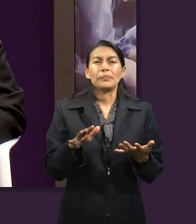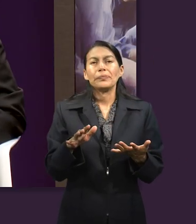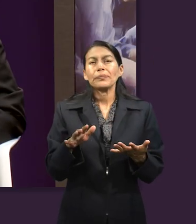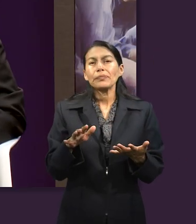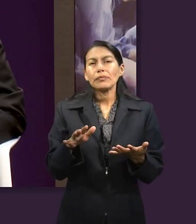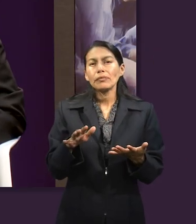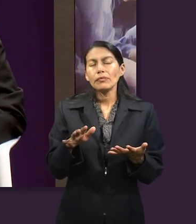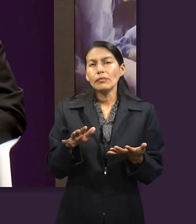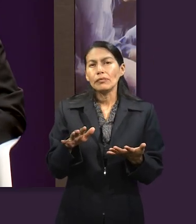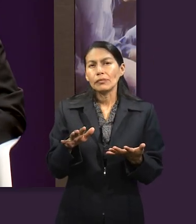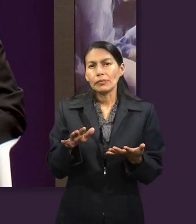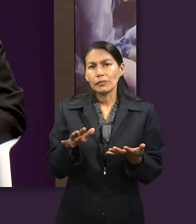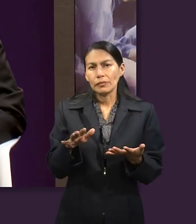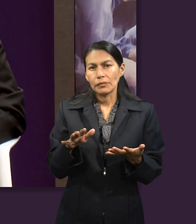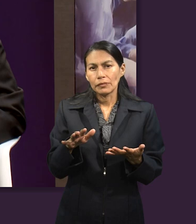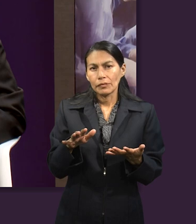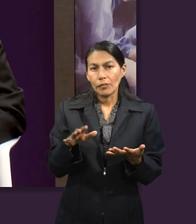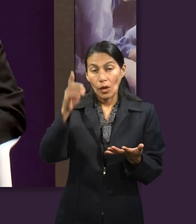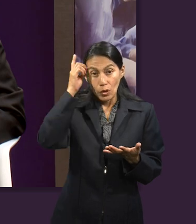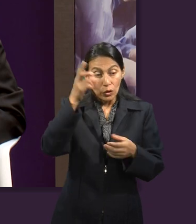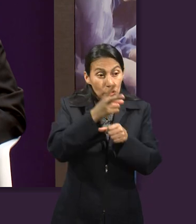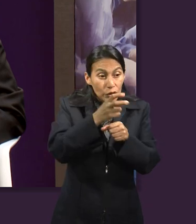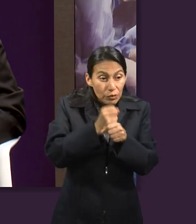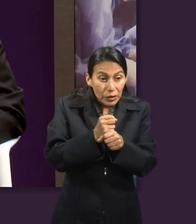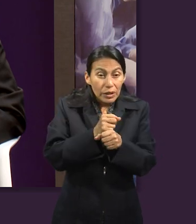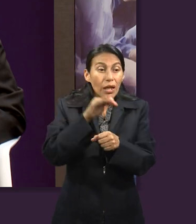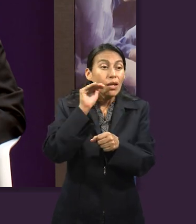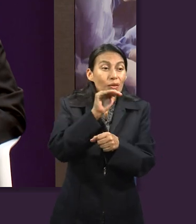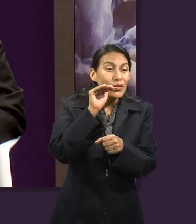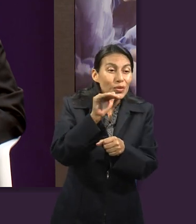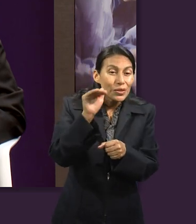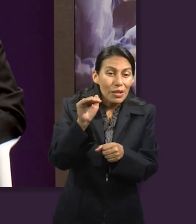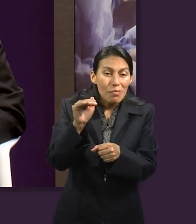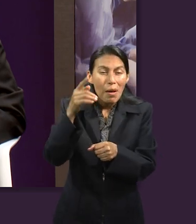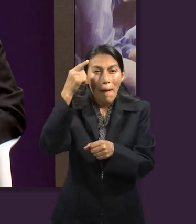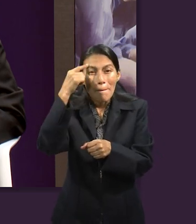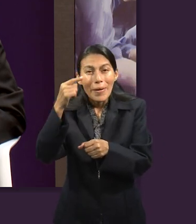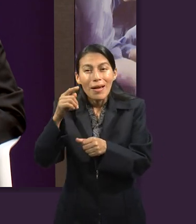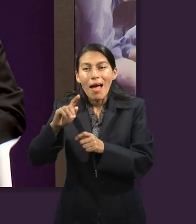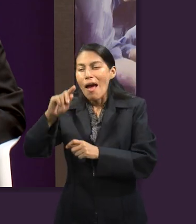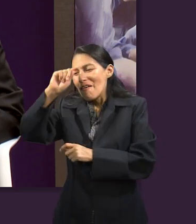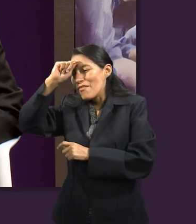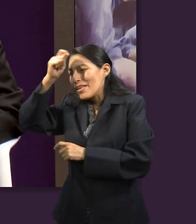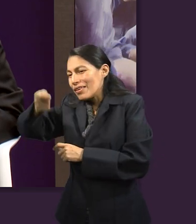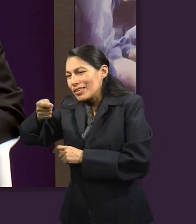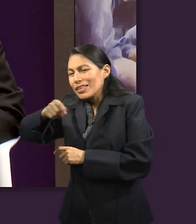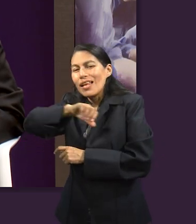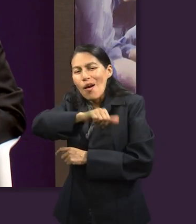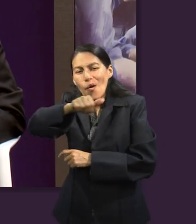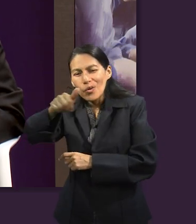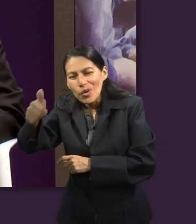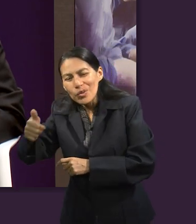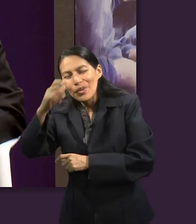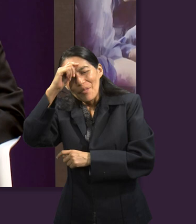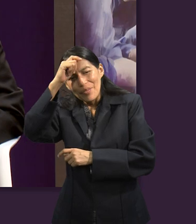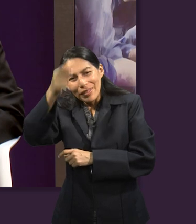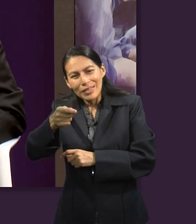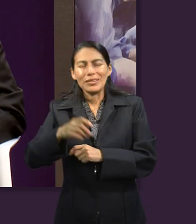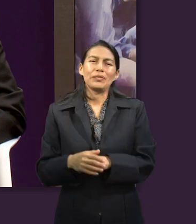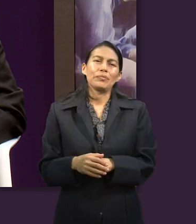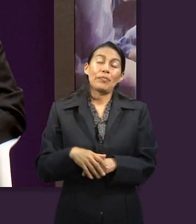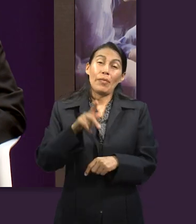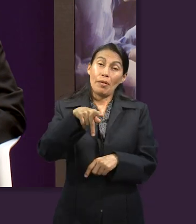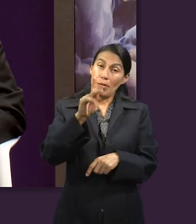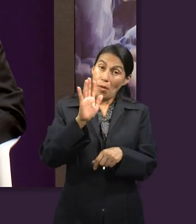en todo tenemos esa invitación de dios ese llamamiento a ser bendición